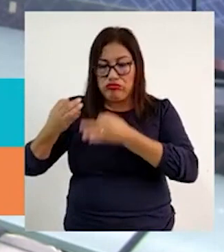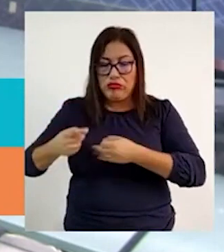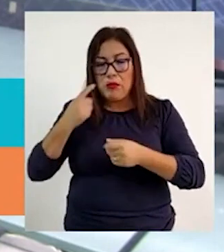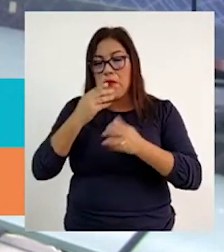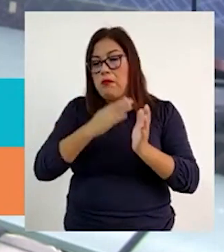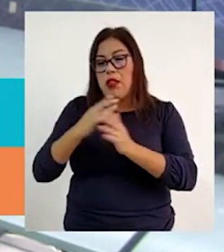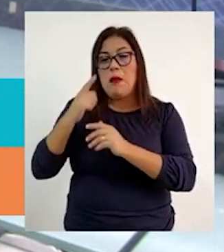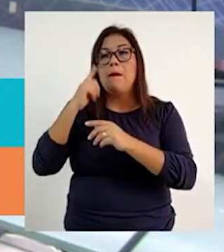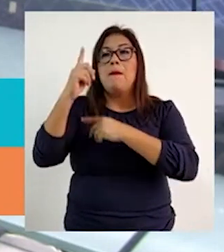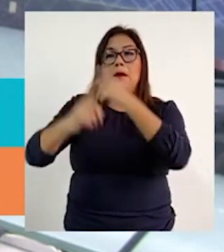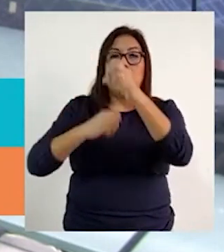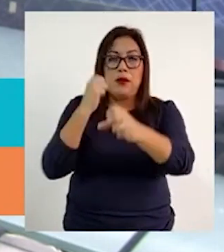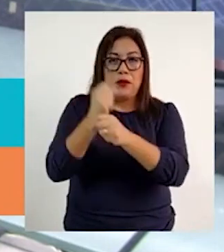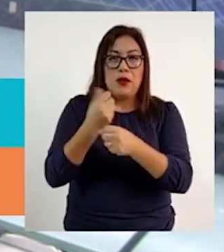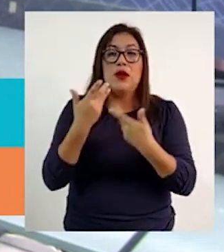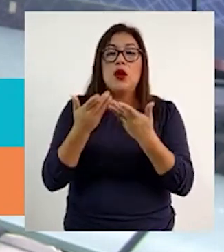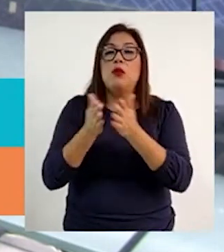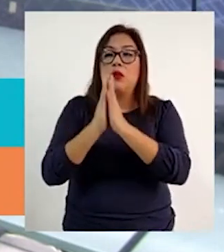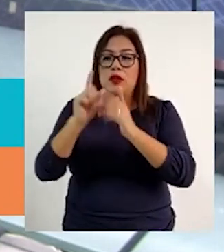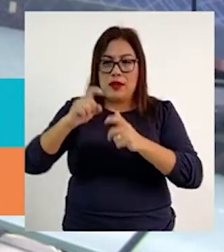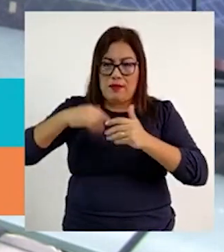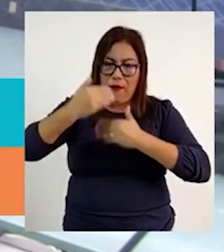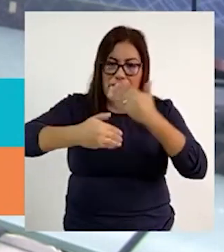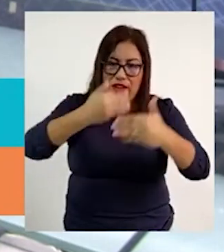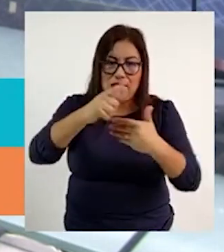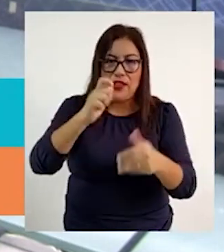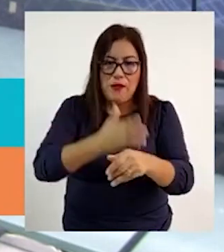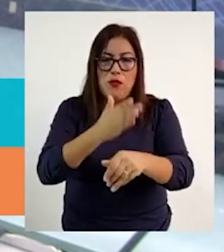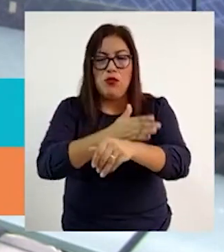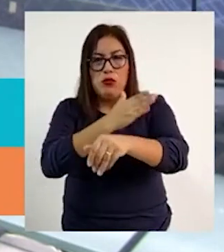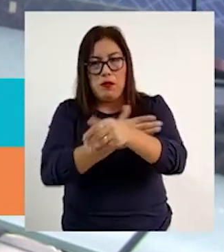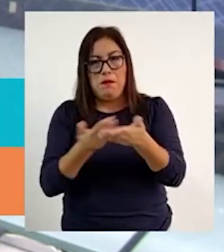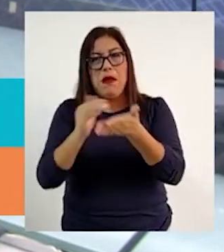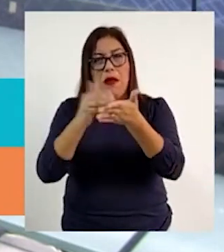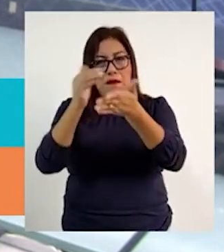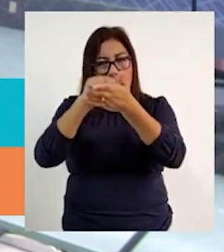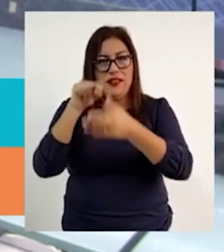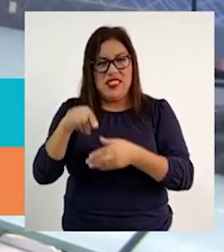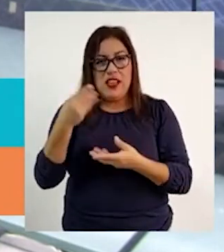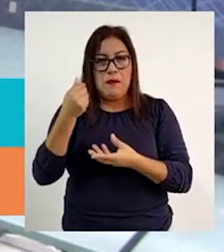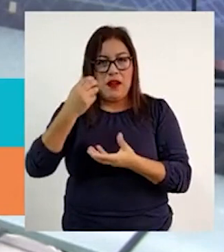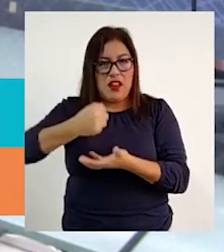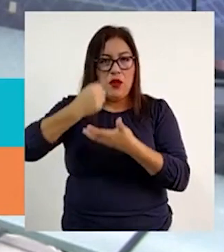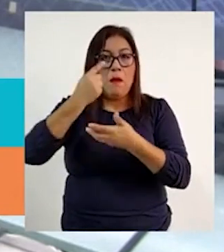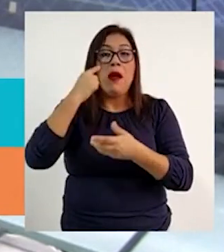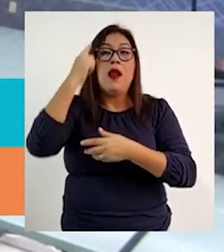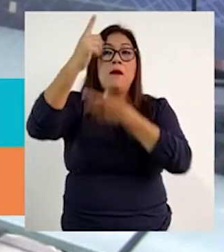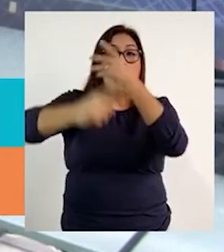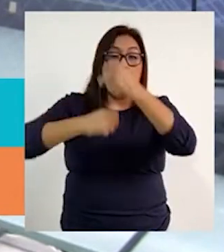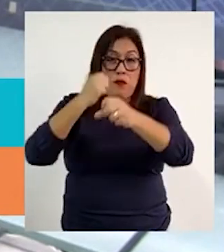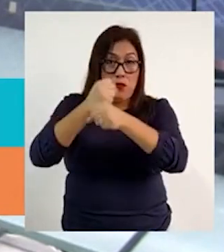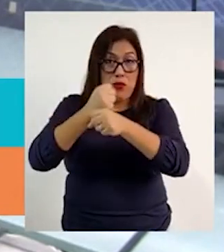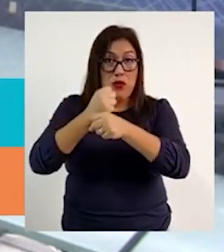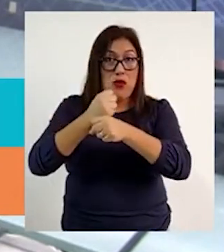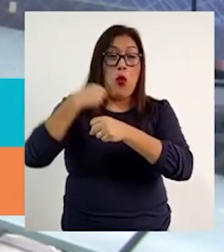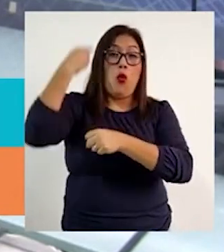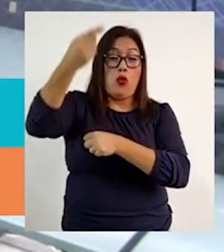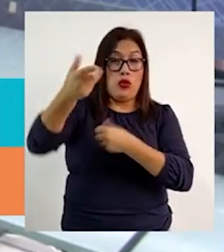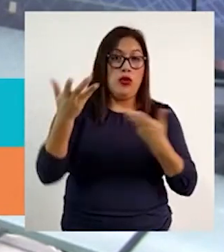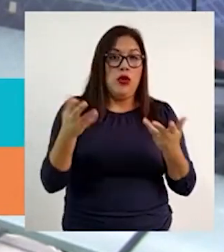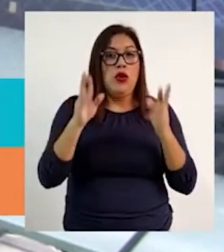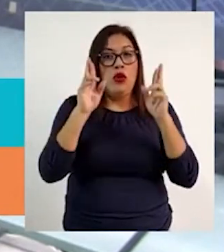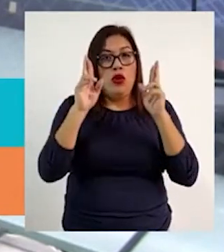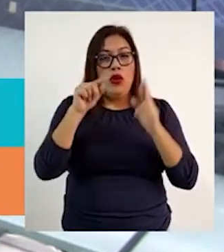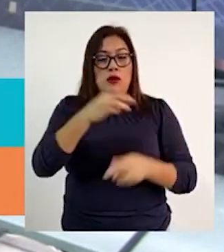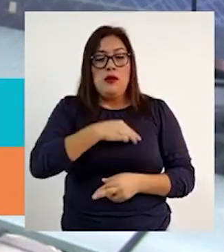avance, que progrese ese presupuesto para que el próximo año, a través del Ministerio de Educación, el IPD les